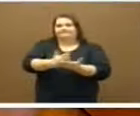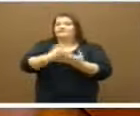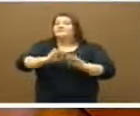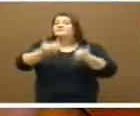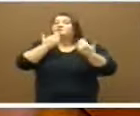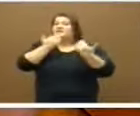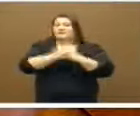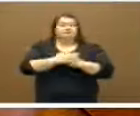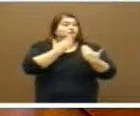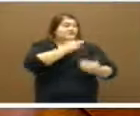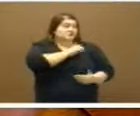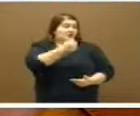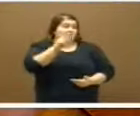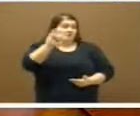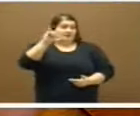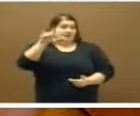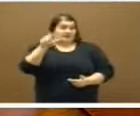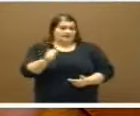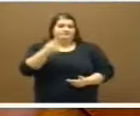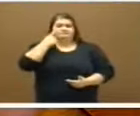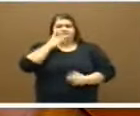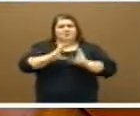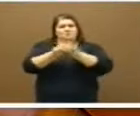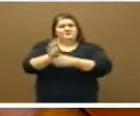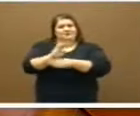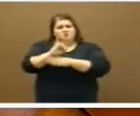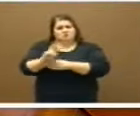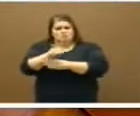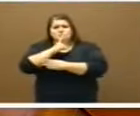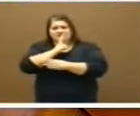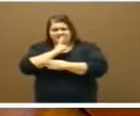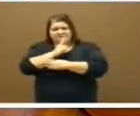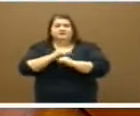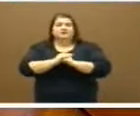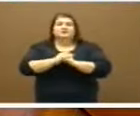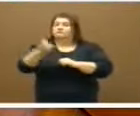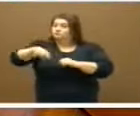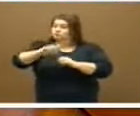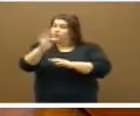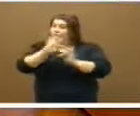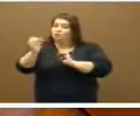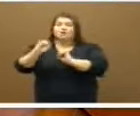Muchas gracias, señora Ávila. A continuación, por el Grupo Parlamentario Izquierda Unida Verdes, rechazan el turno. Gracias, señoría.